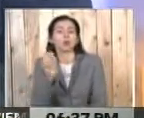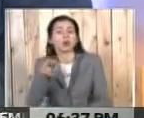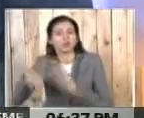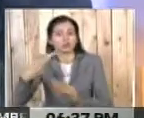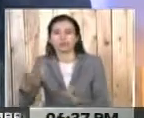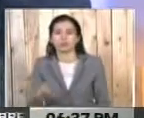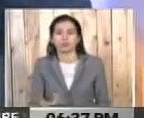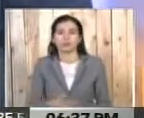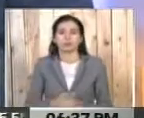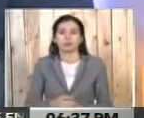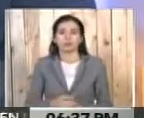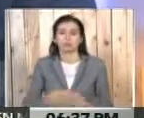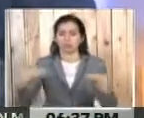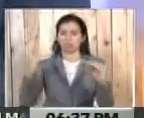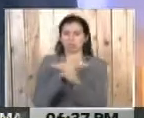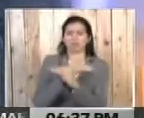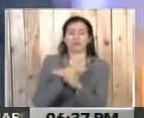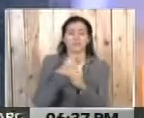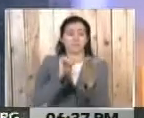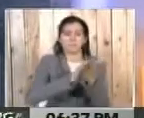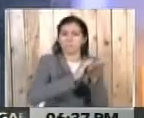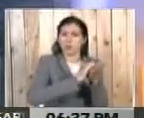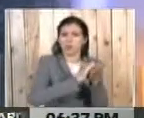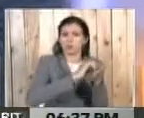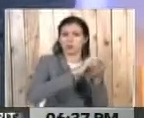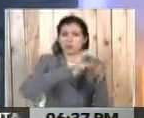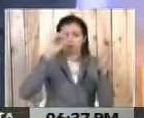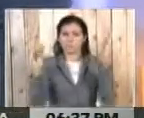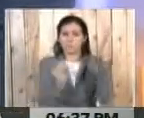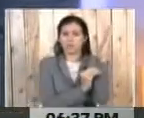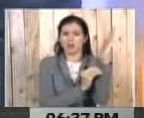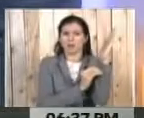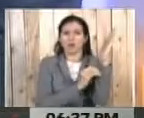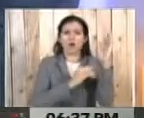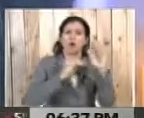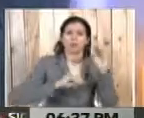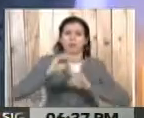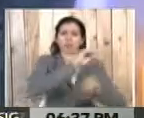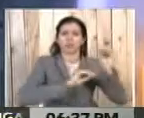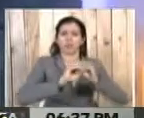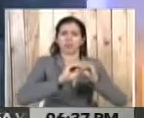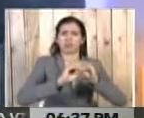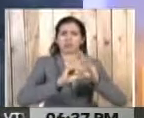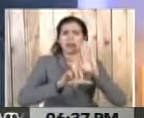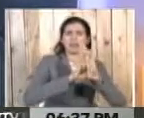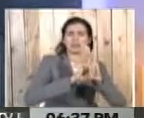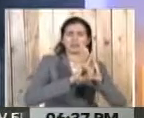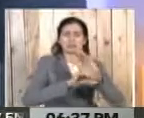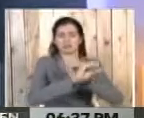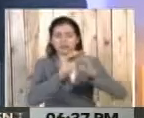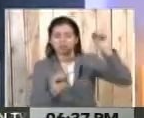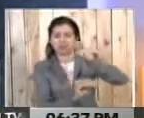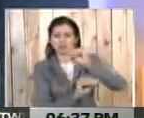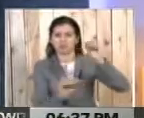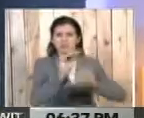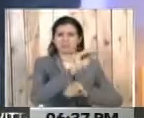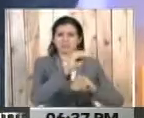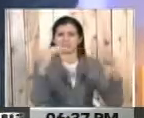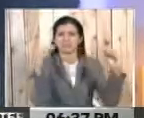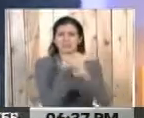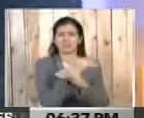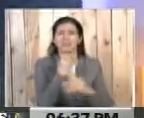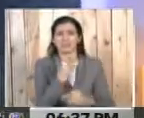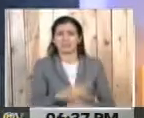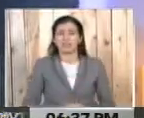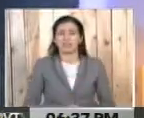que se contradice en sí misma porque borran unas cosas y la dejan en otros artículos. Entonces la ley en sí misma dice una cosa y en otros artículos se contradice. Una